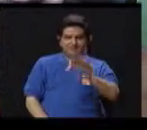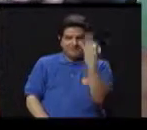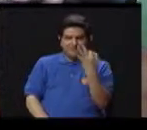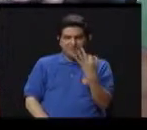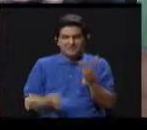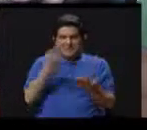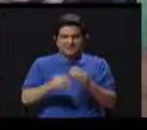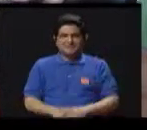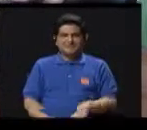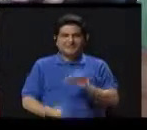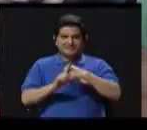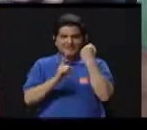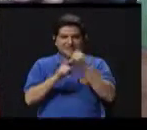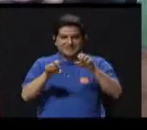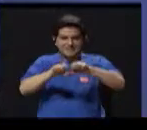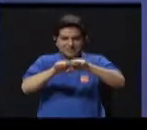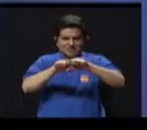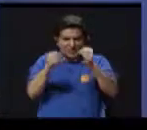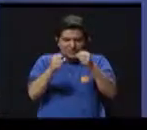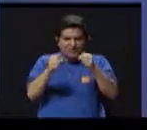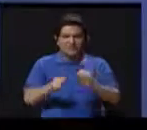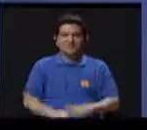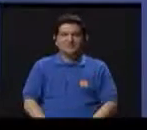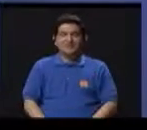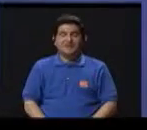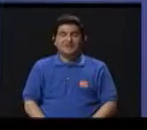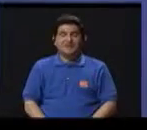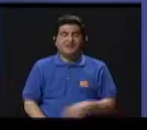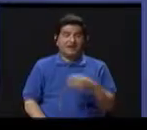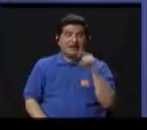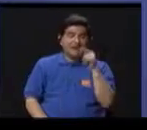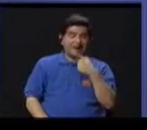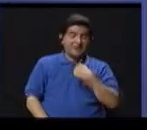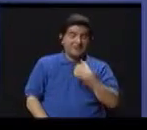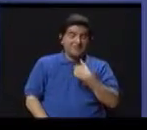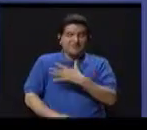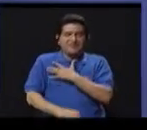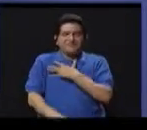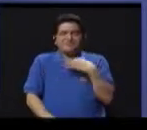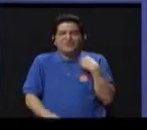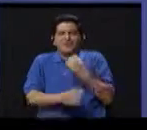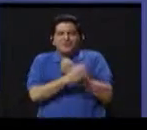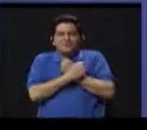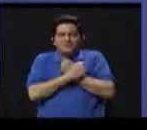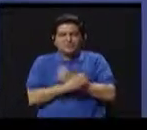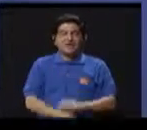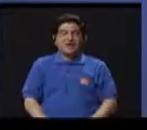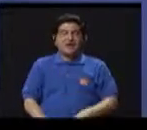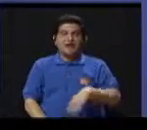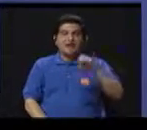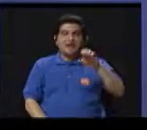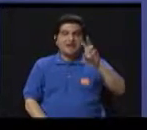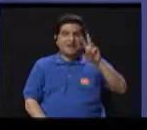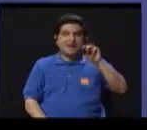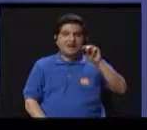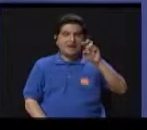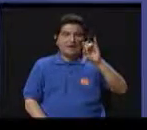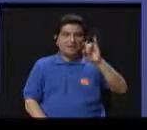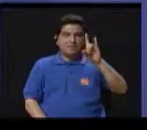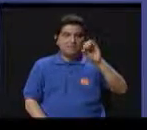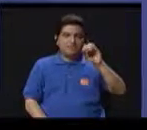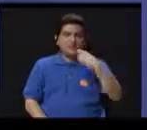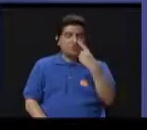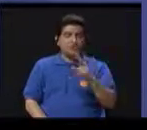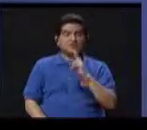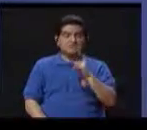donde empezamos a romper un poco el hielo con cada. A mí, que me apasiona el fútbol, Emilio dice una gran verdad cuando dice que el ser pequeñito